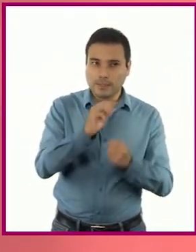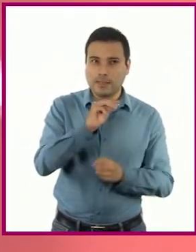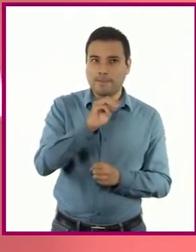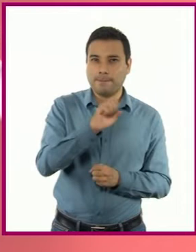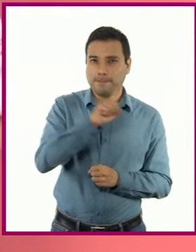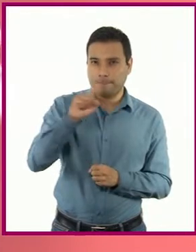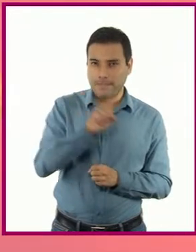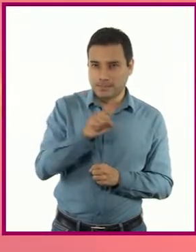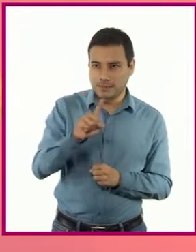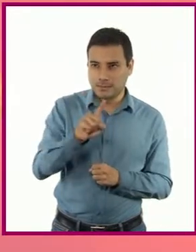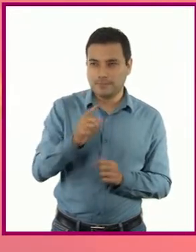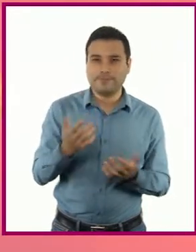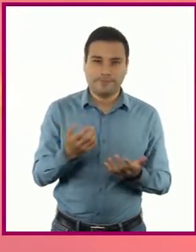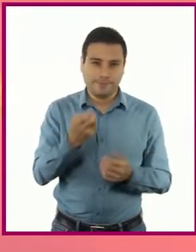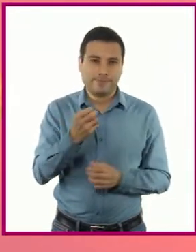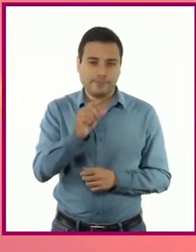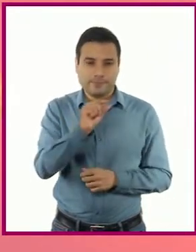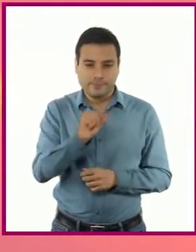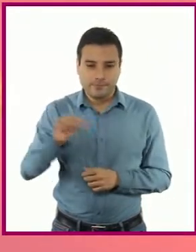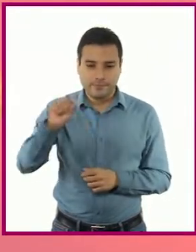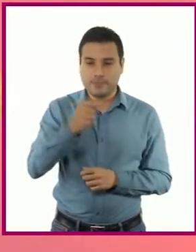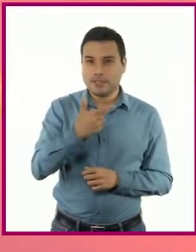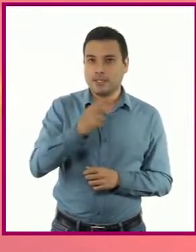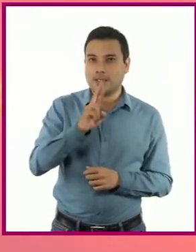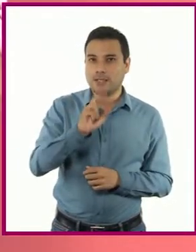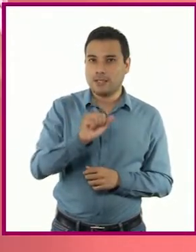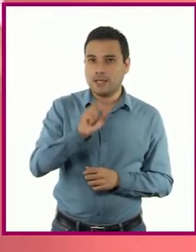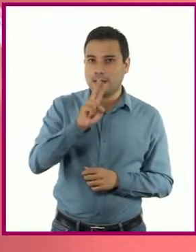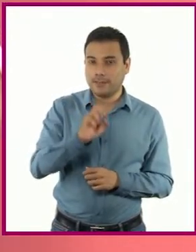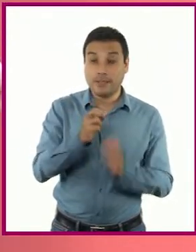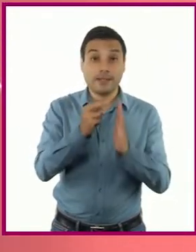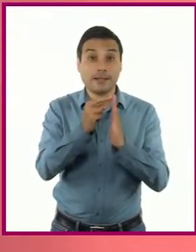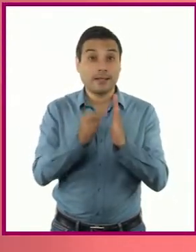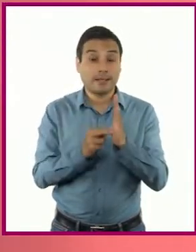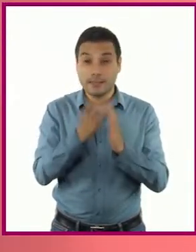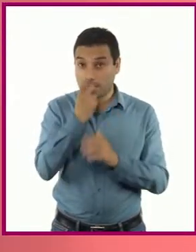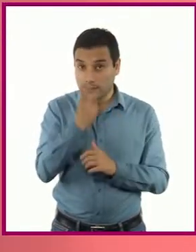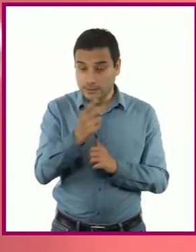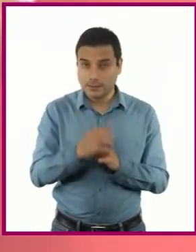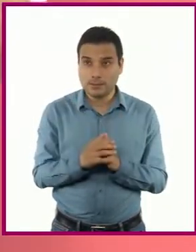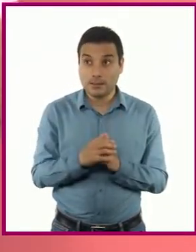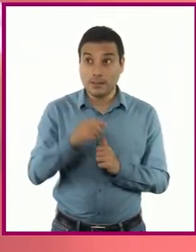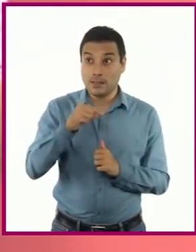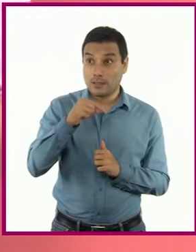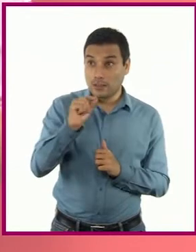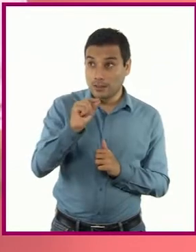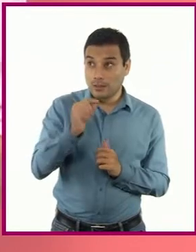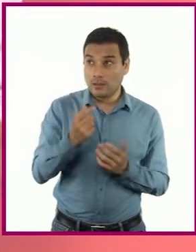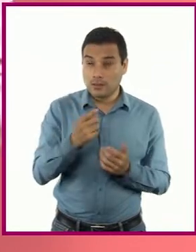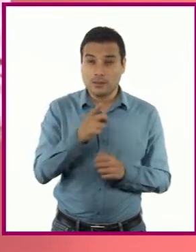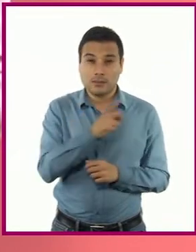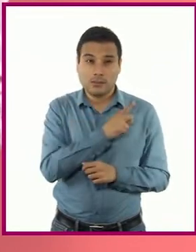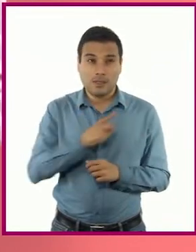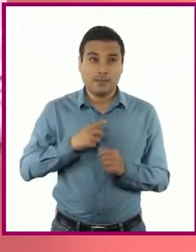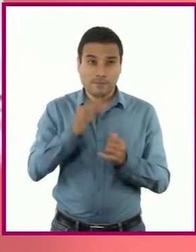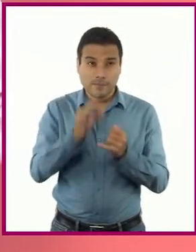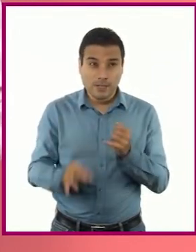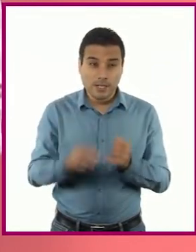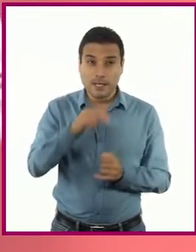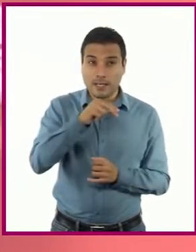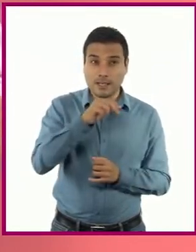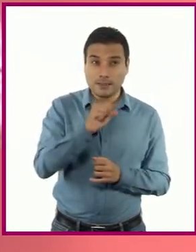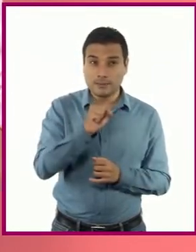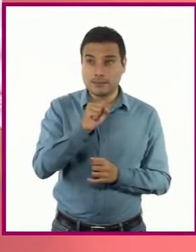columna de grave. Y como la regla de graves dice que para tener tilde no debe terminar en NS o